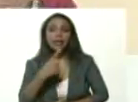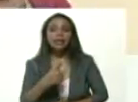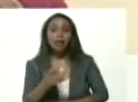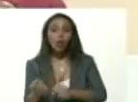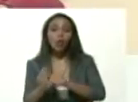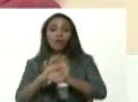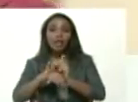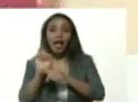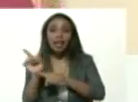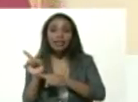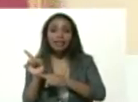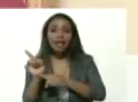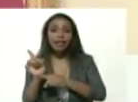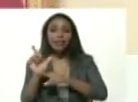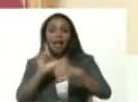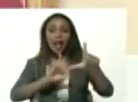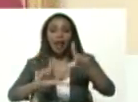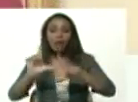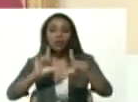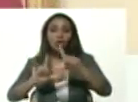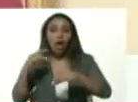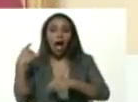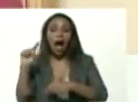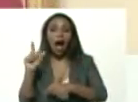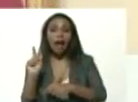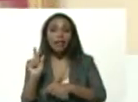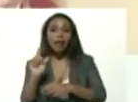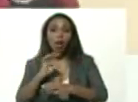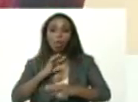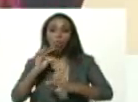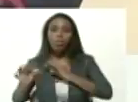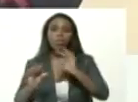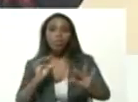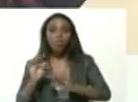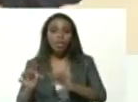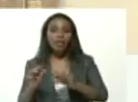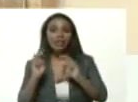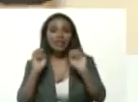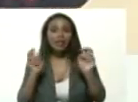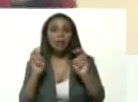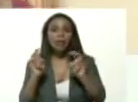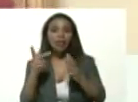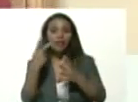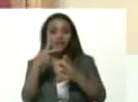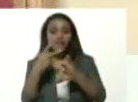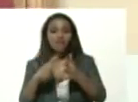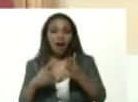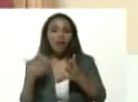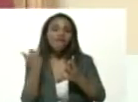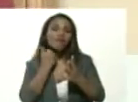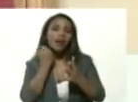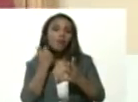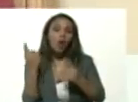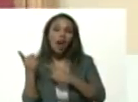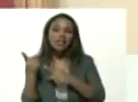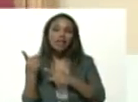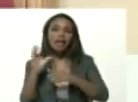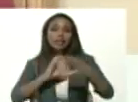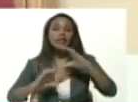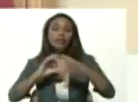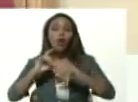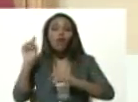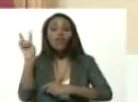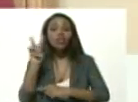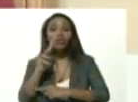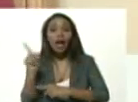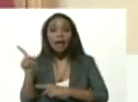coronavirus es un producto de laboratorio que contiene segmentos de cromosomas de varias enfermedades. El científico venezolano es